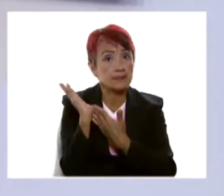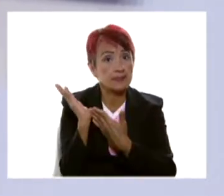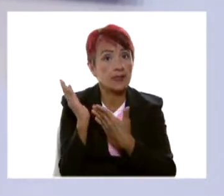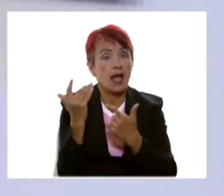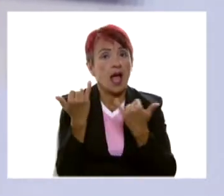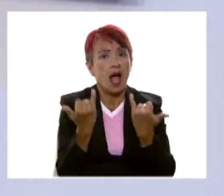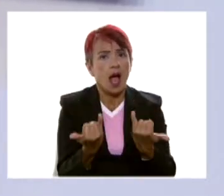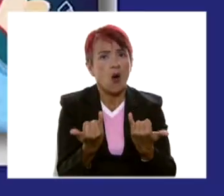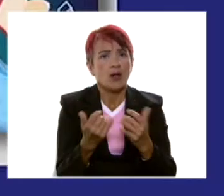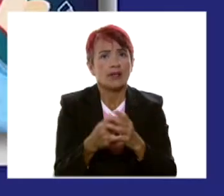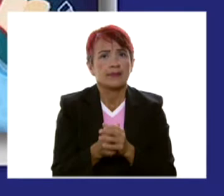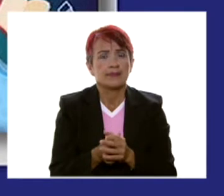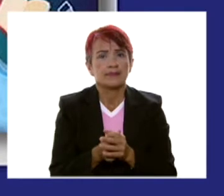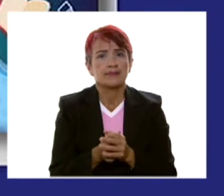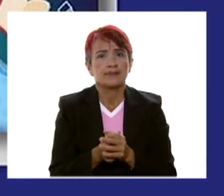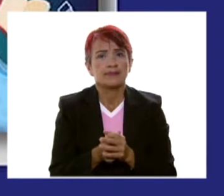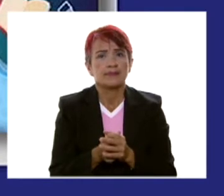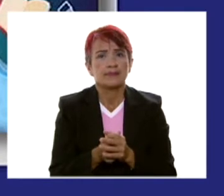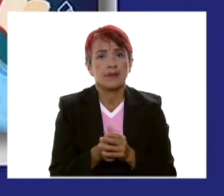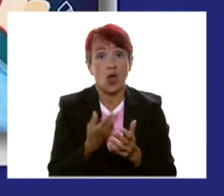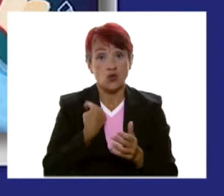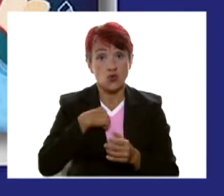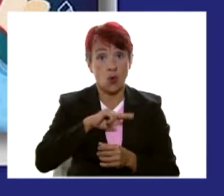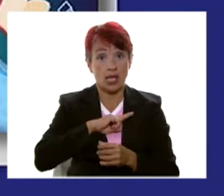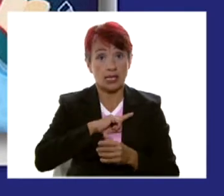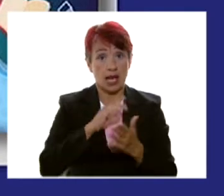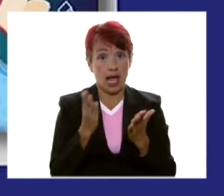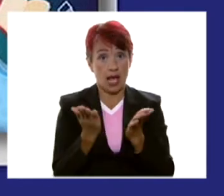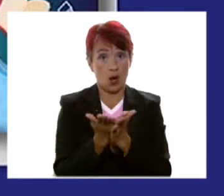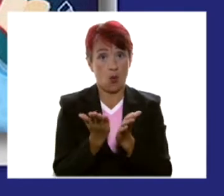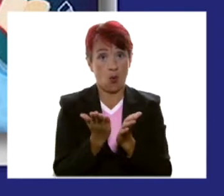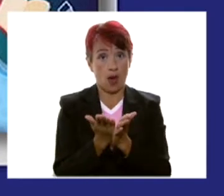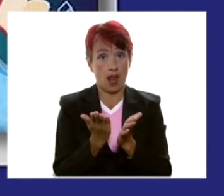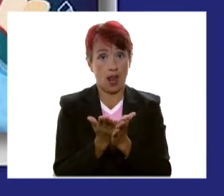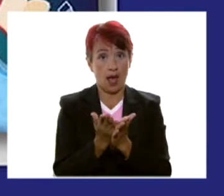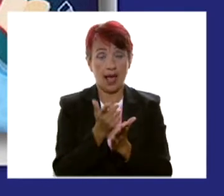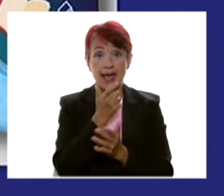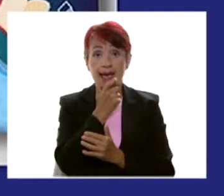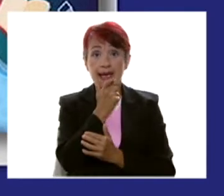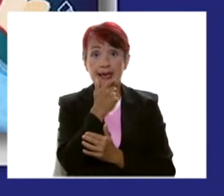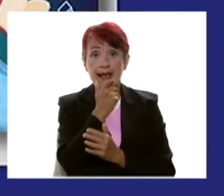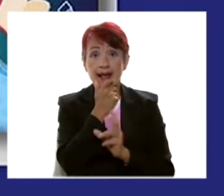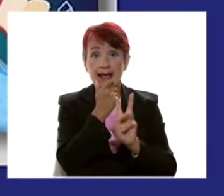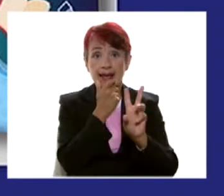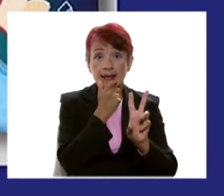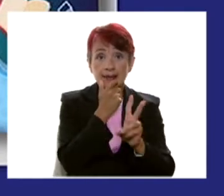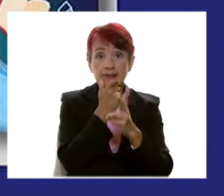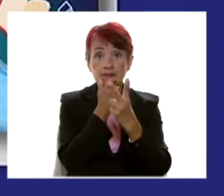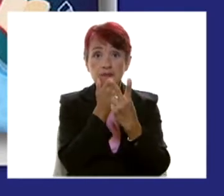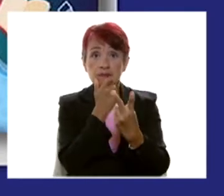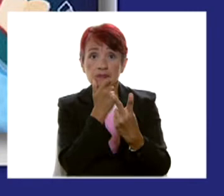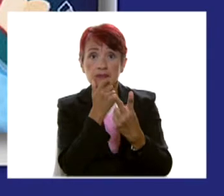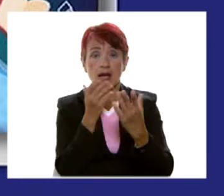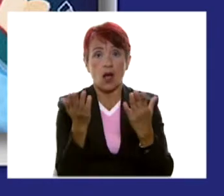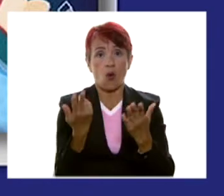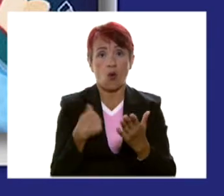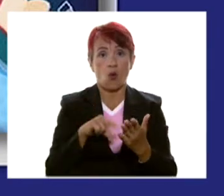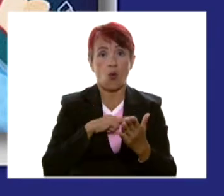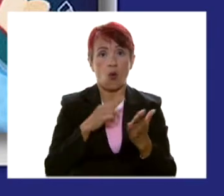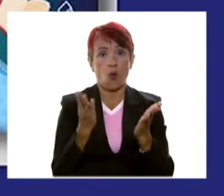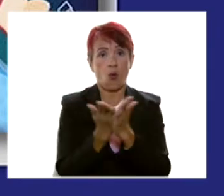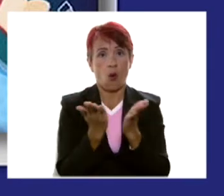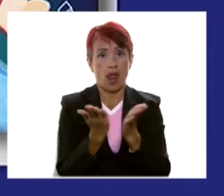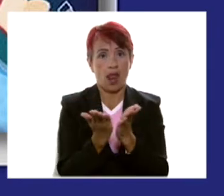Our school, nuestra escuela. Vamos a iniciar hoy con partes de nuestra escuela, con lo que son